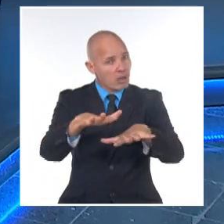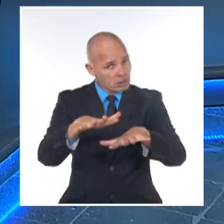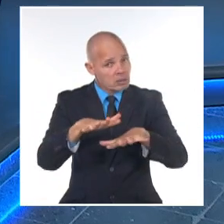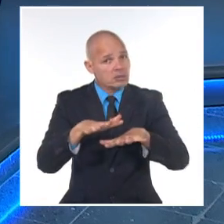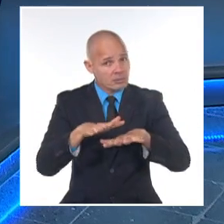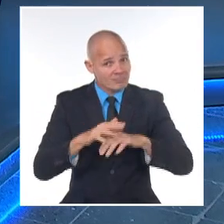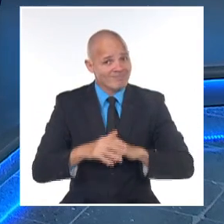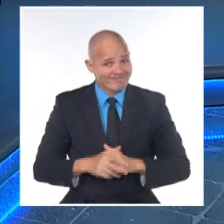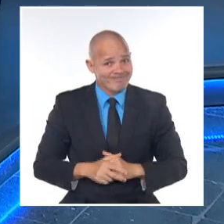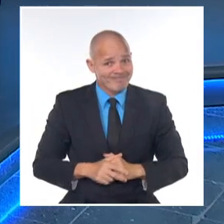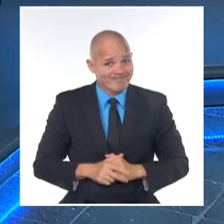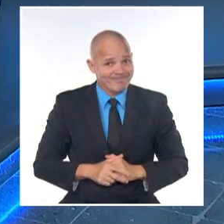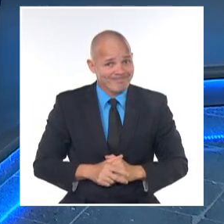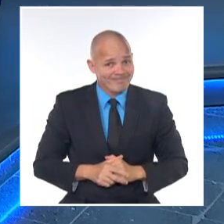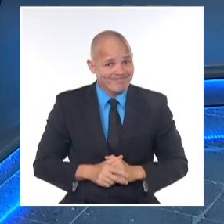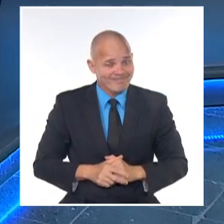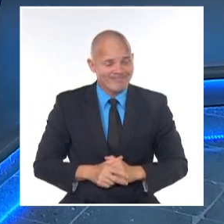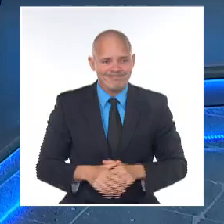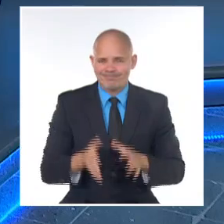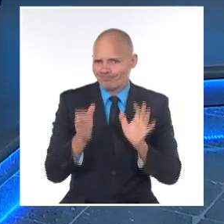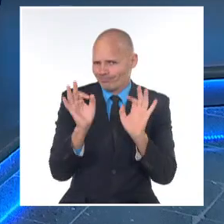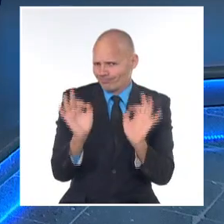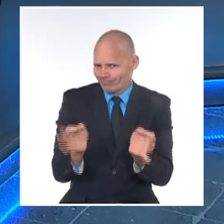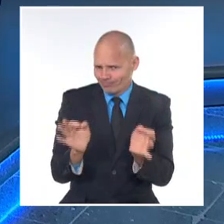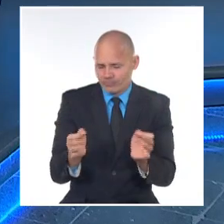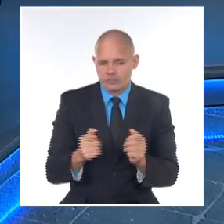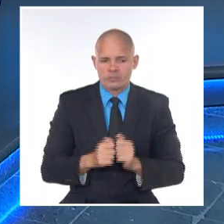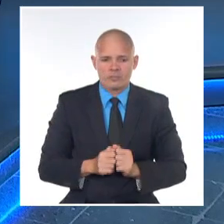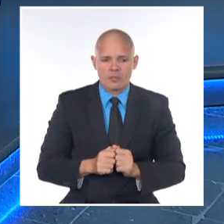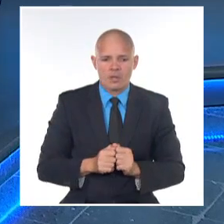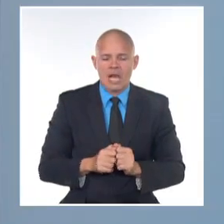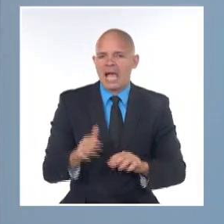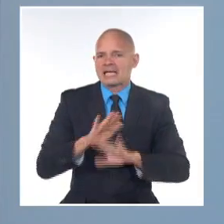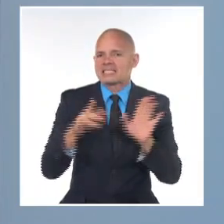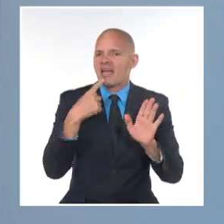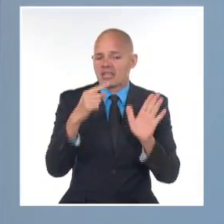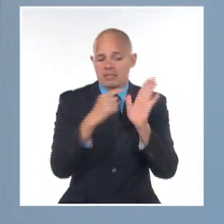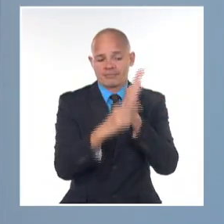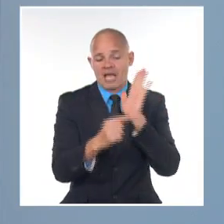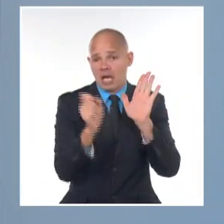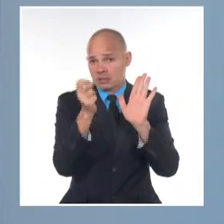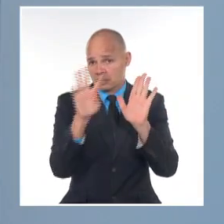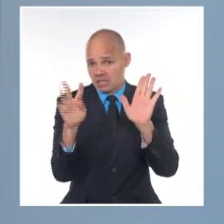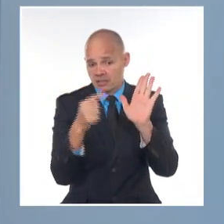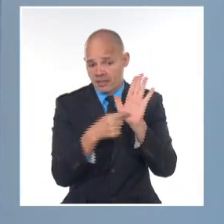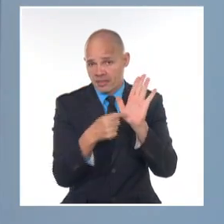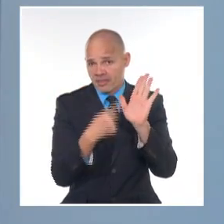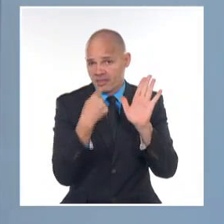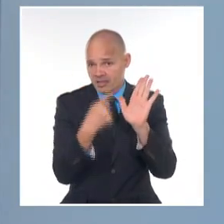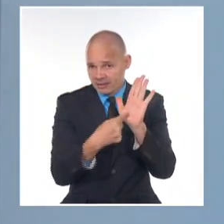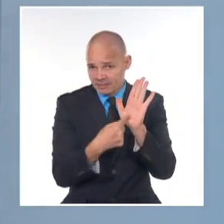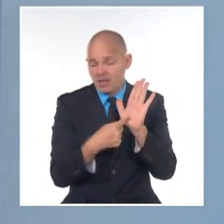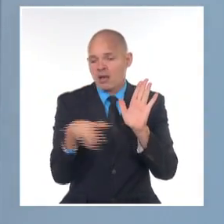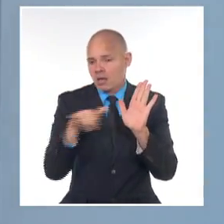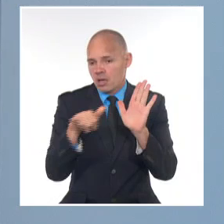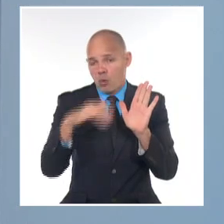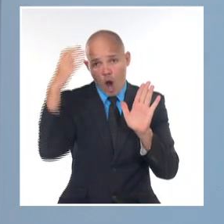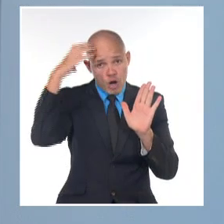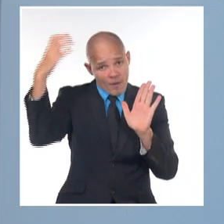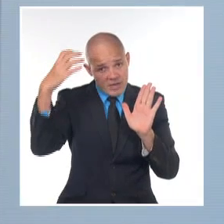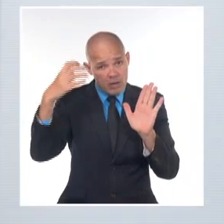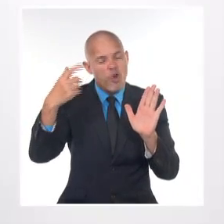de los únicos fines que tiene en el artículo 13 establecido, está mantener la seguridad, o sea,